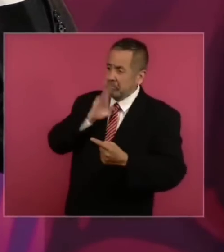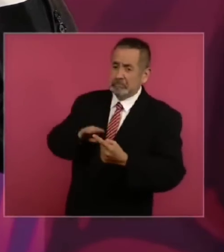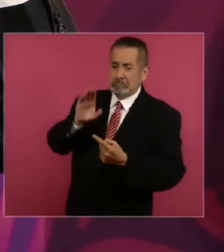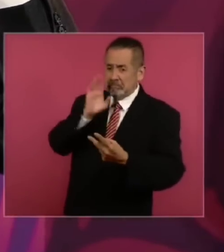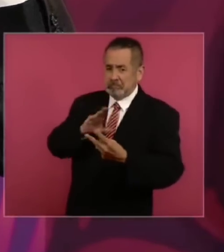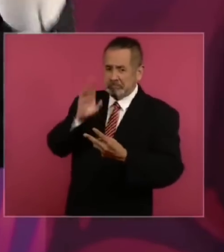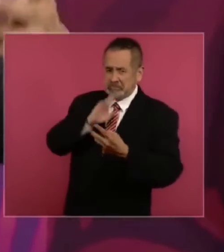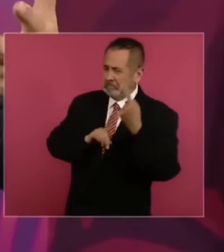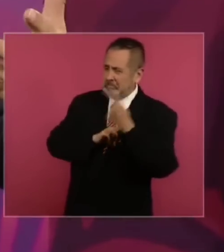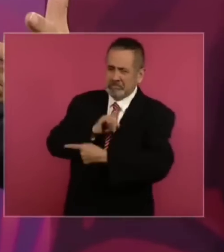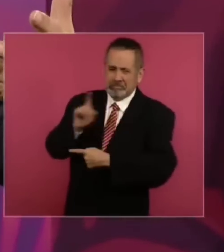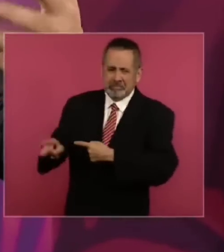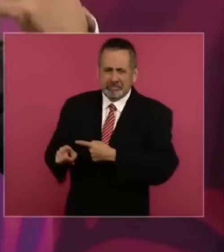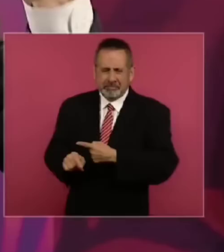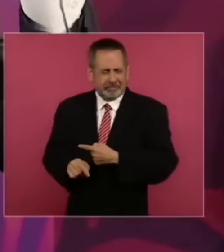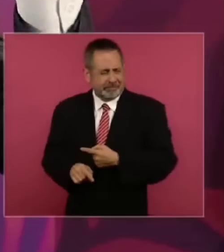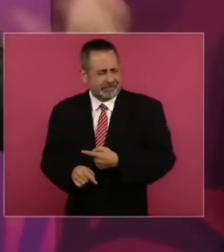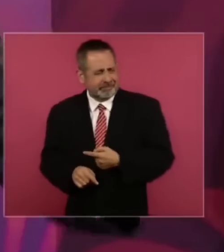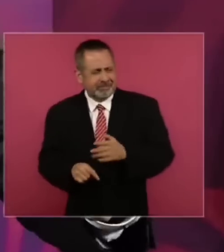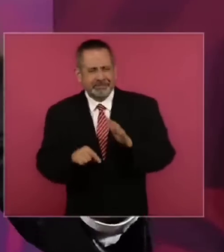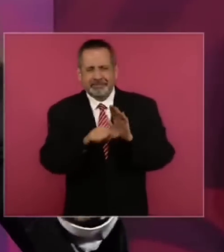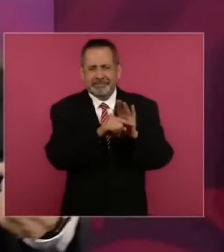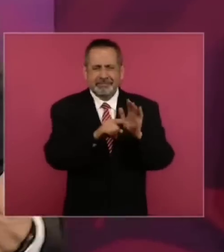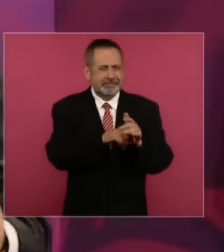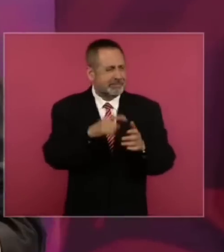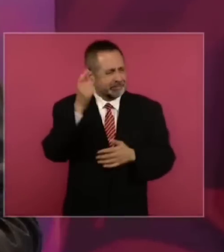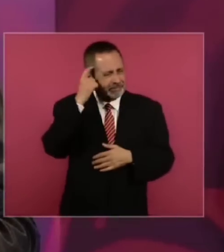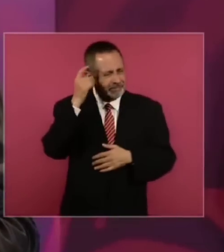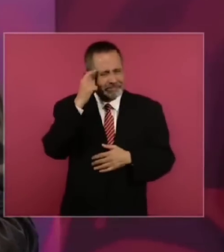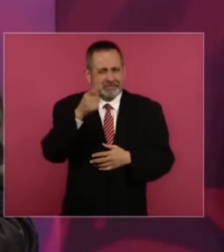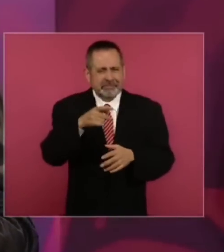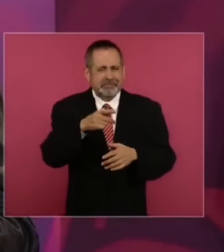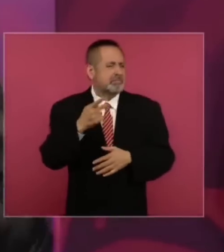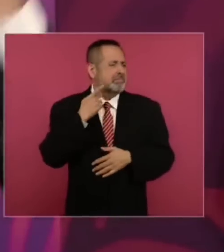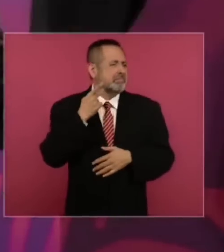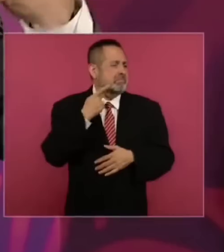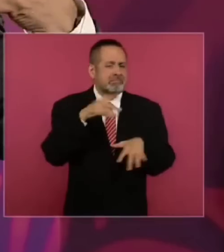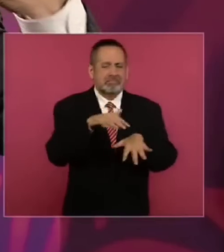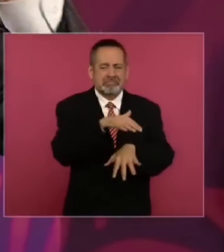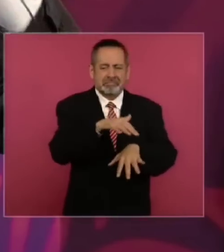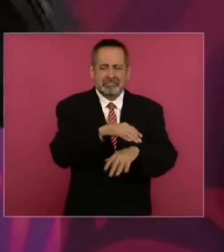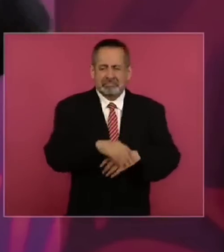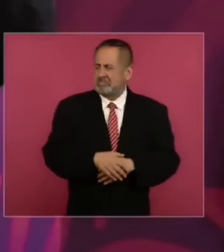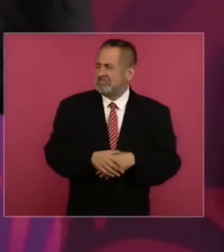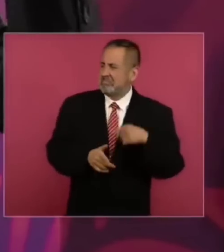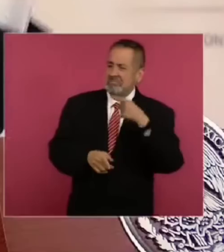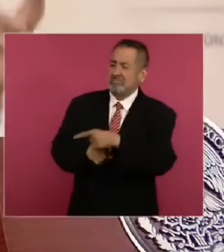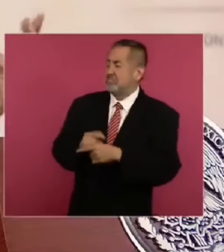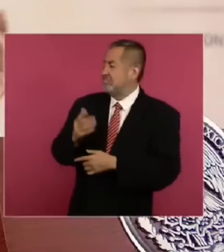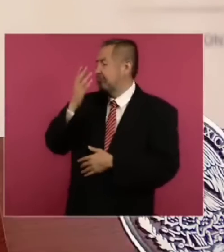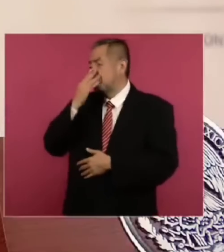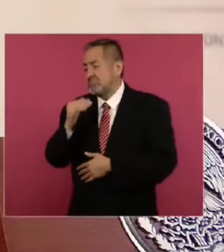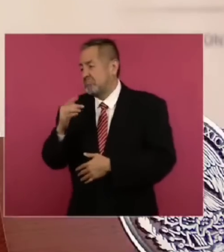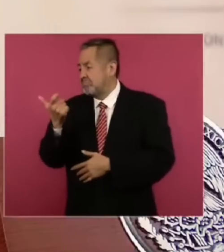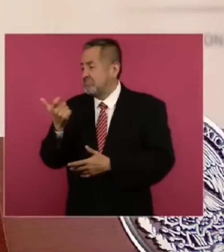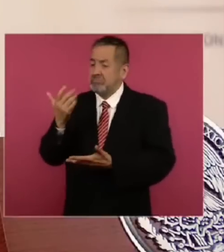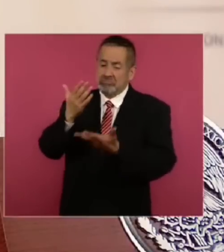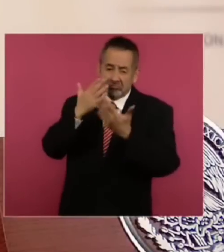con esta actitud politiquera de decir pero no hay